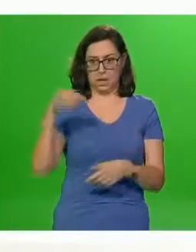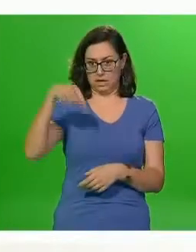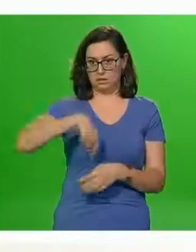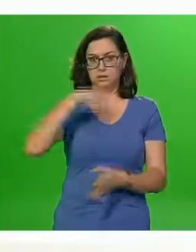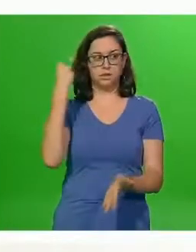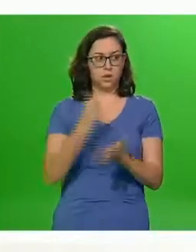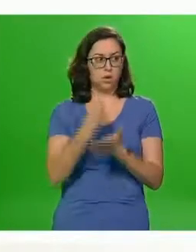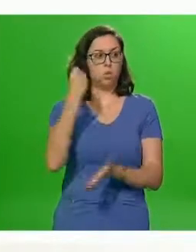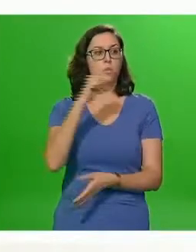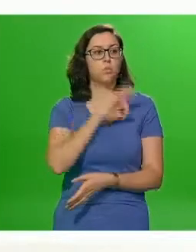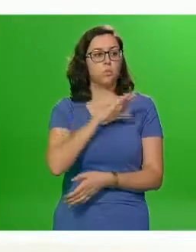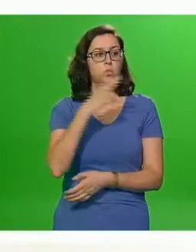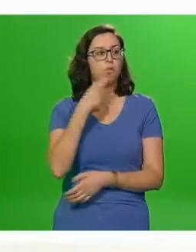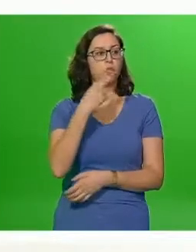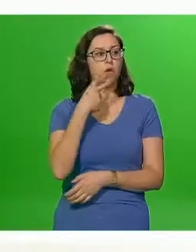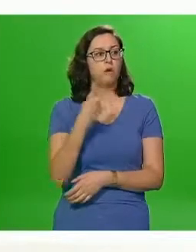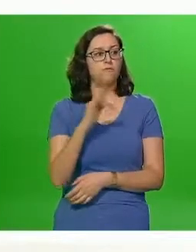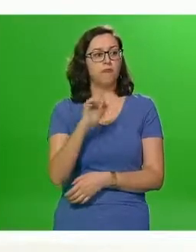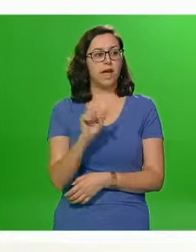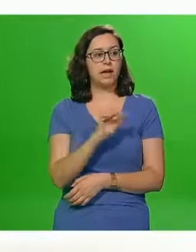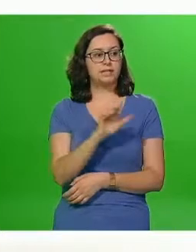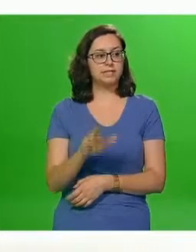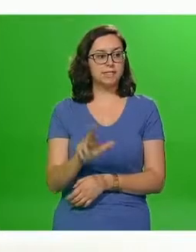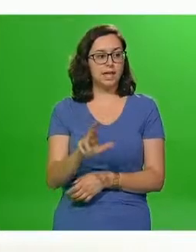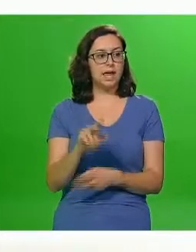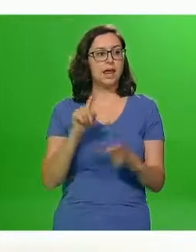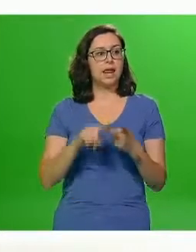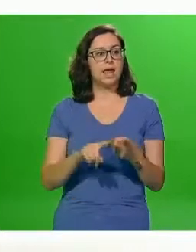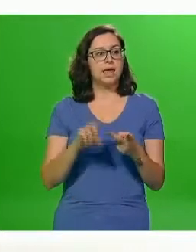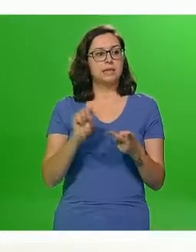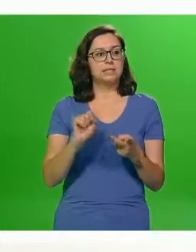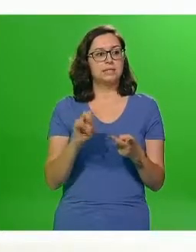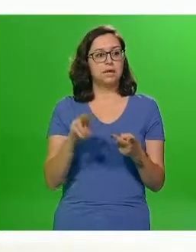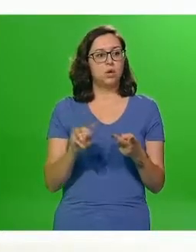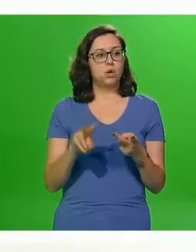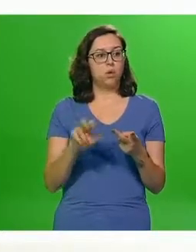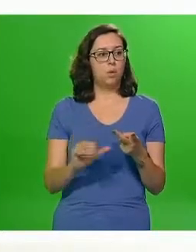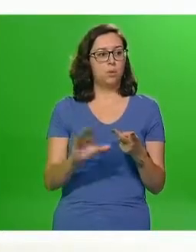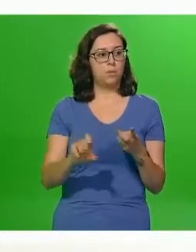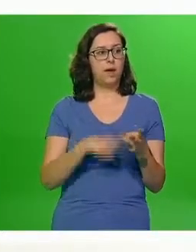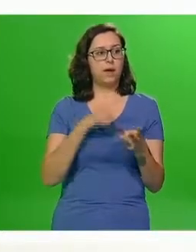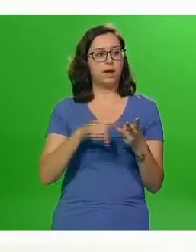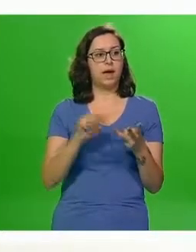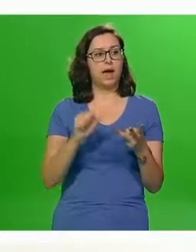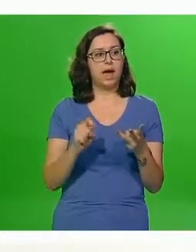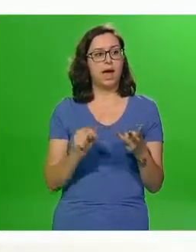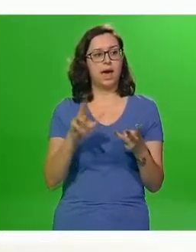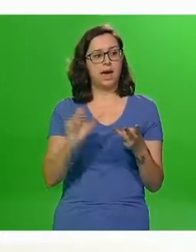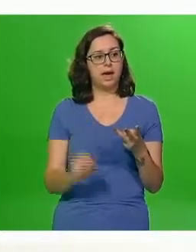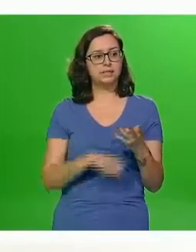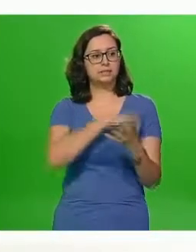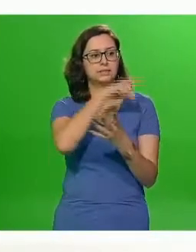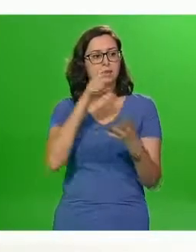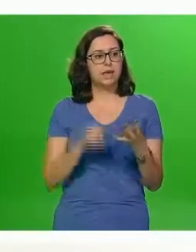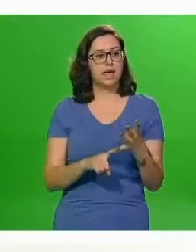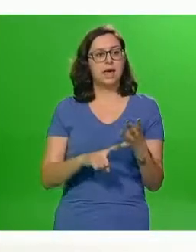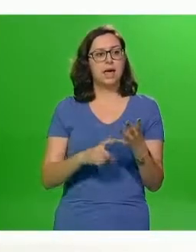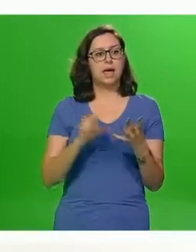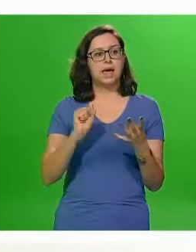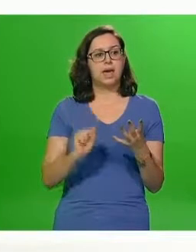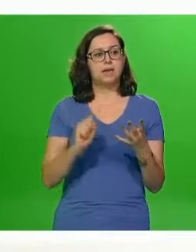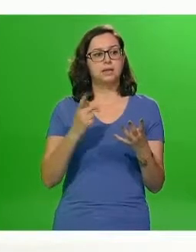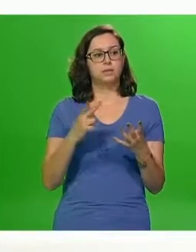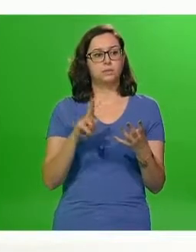en México: Pfizer, BioNTech, AstraZeneca, Sinovac, Sputnik V y CanSino, y ahí pueden ver